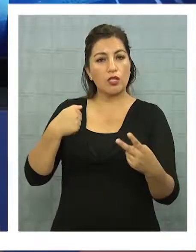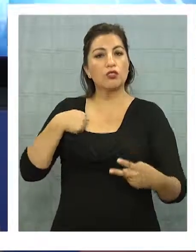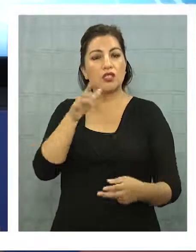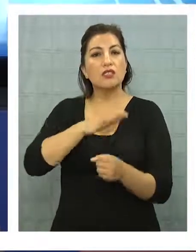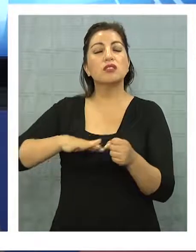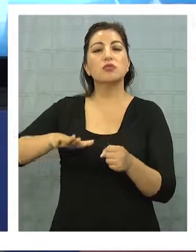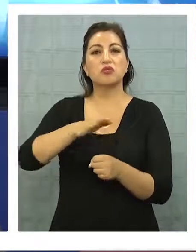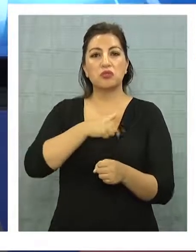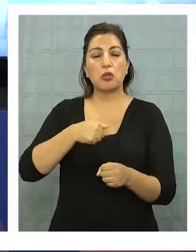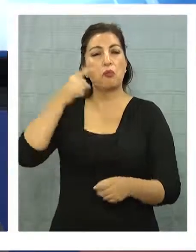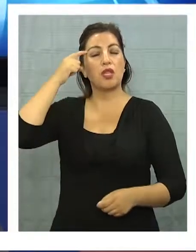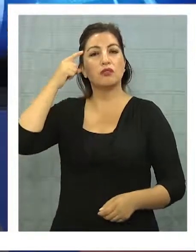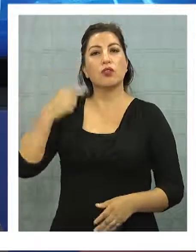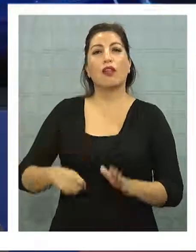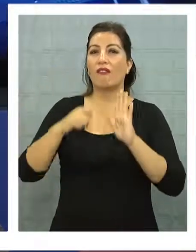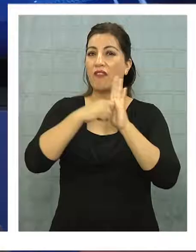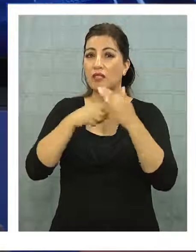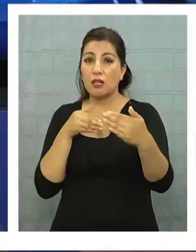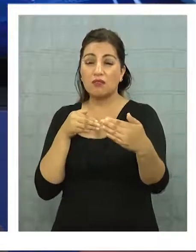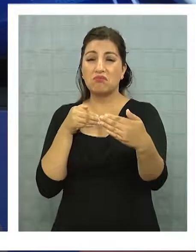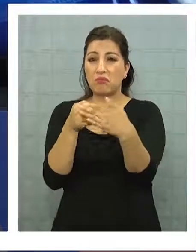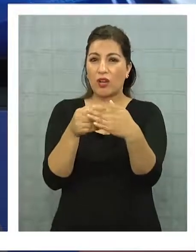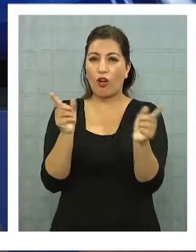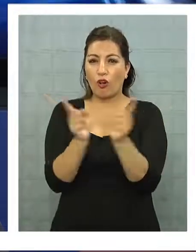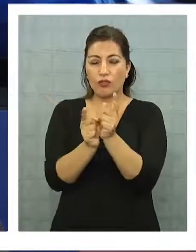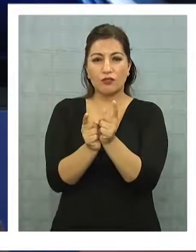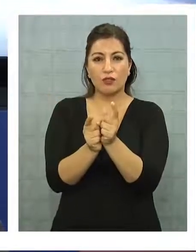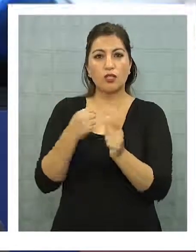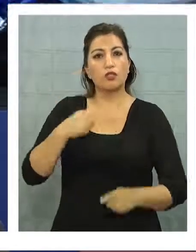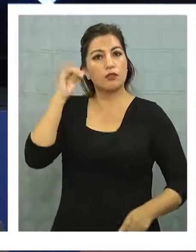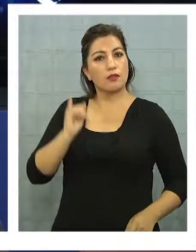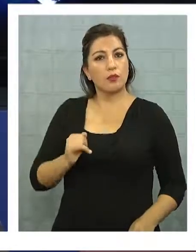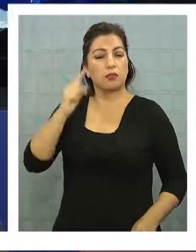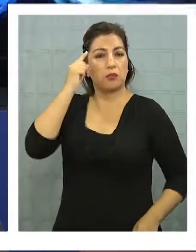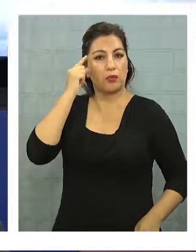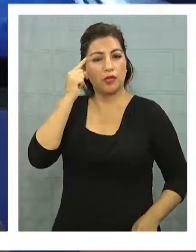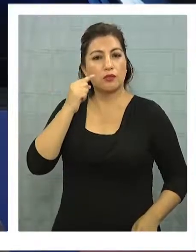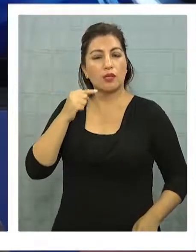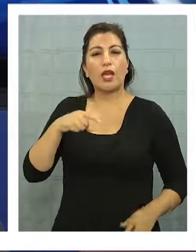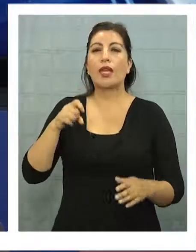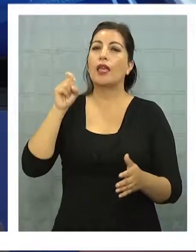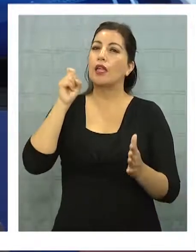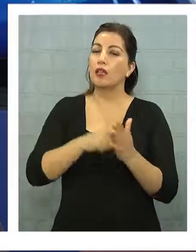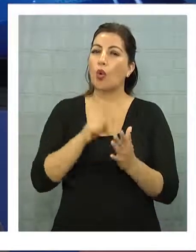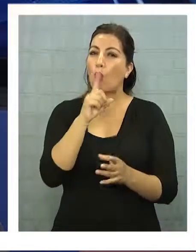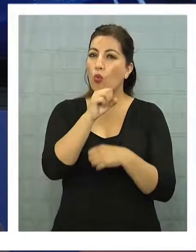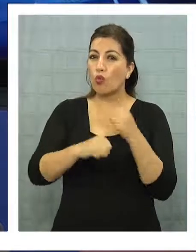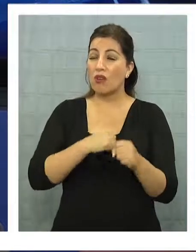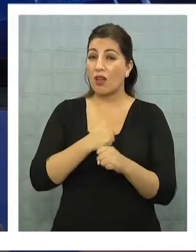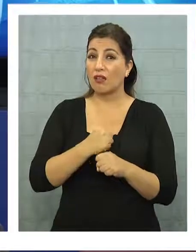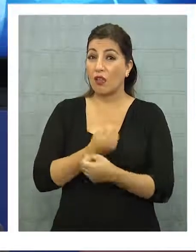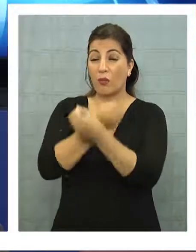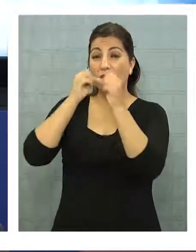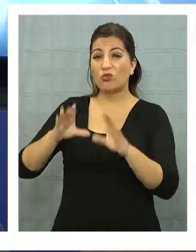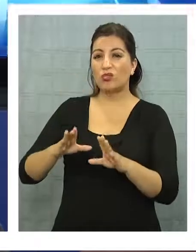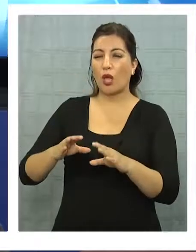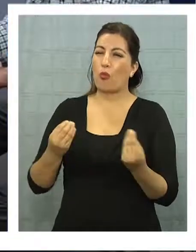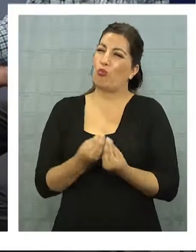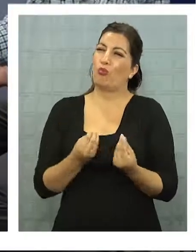se da cuenta que hay senadores que son candidatos a presidente de la República y no renuncian, ¿no? Entonces la pregunta es, ¿por qué un senador o diputado que va a ser candidato a